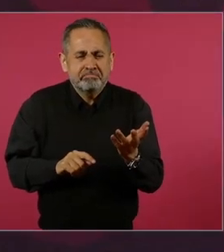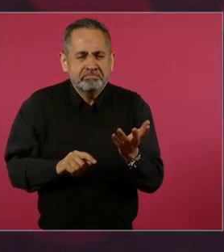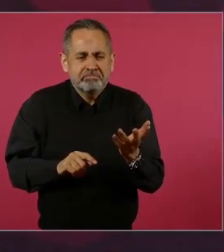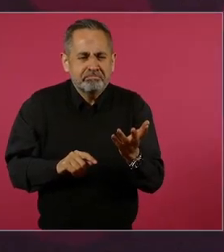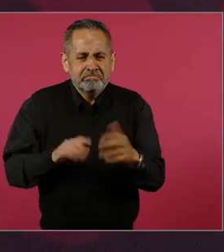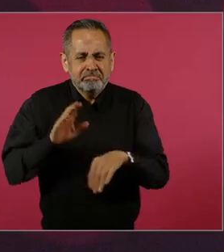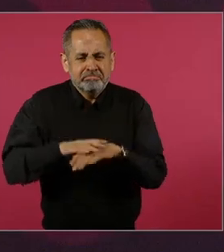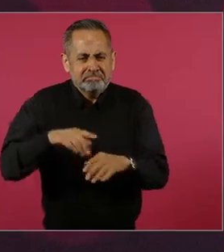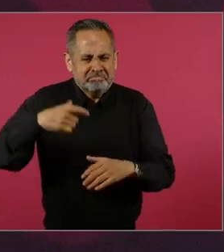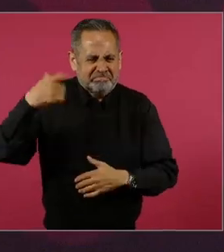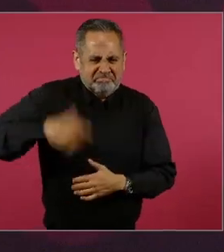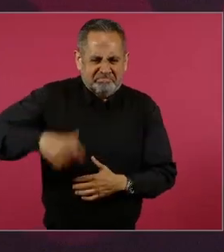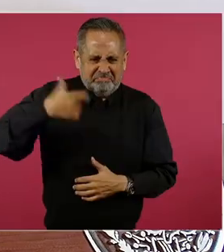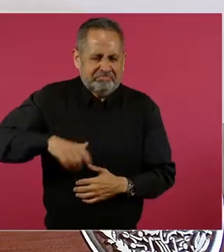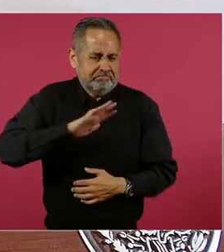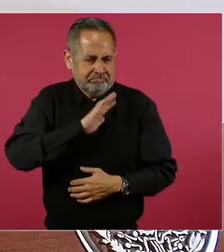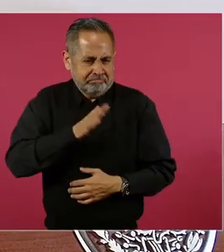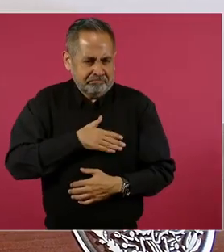más ricos de España,